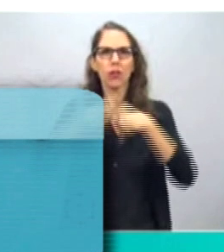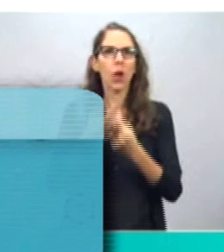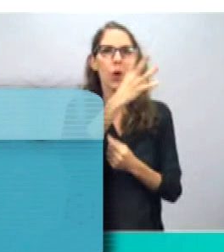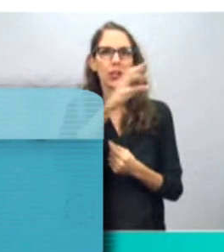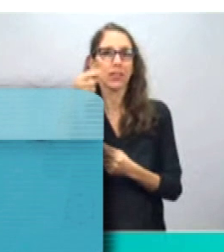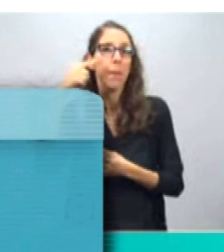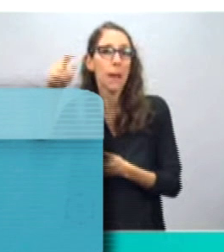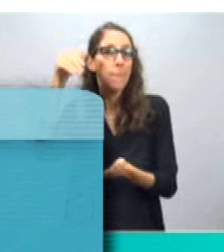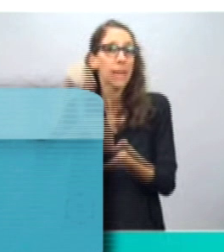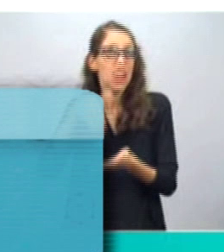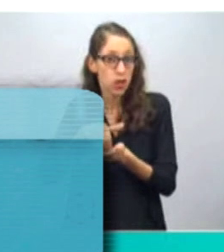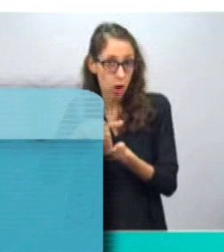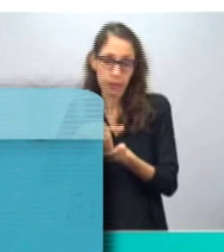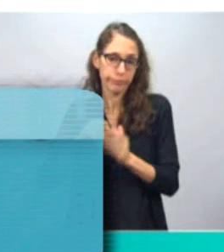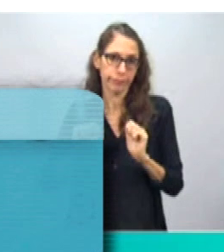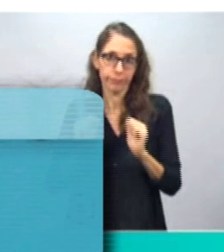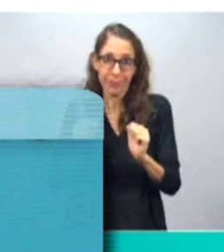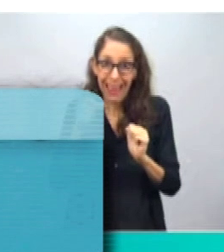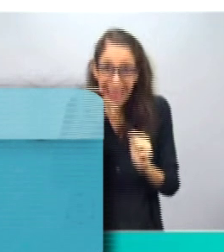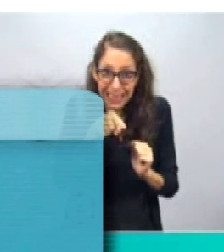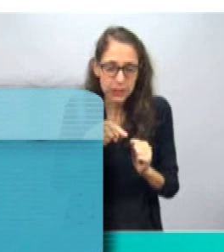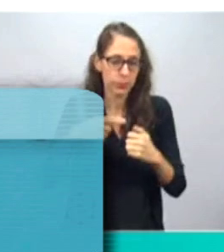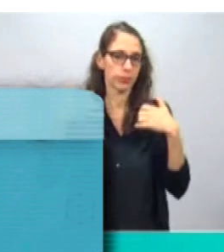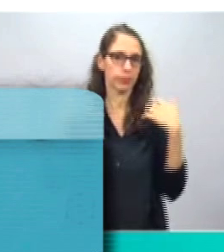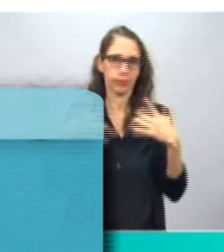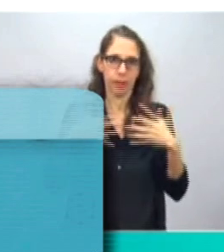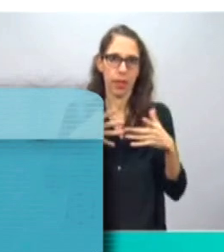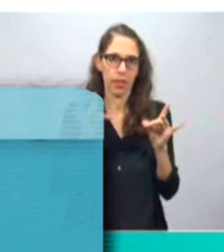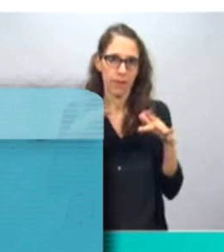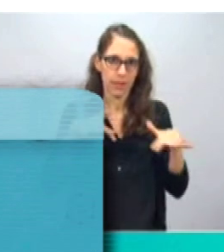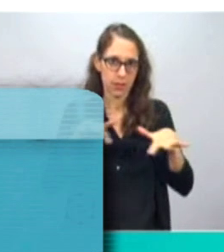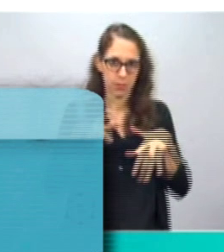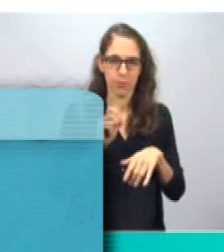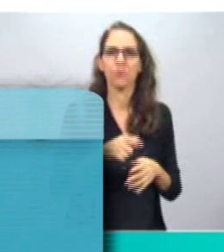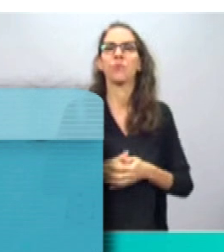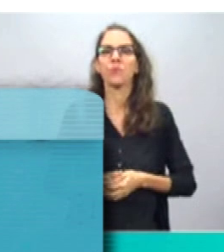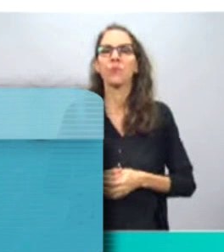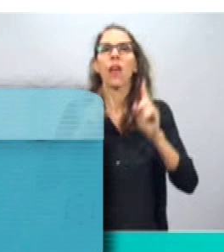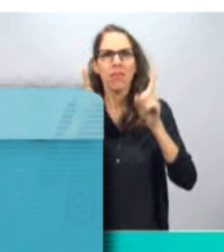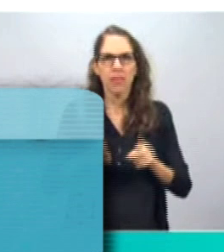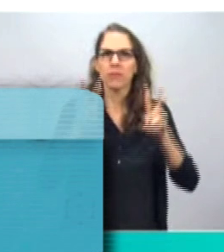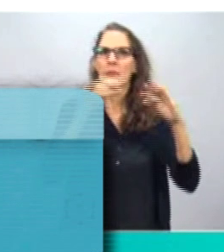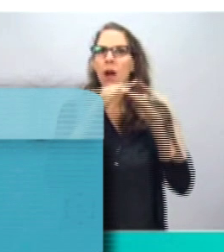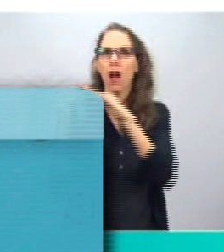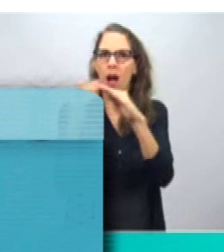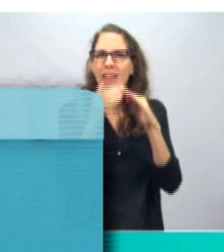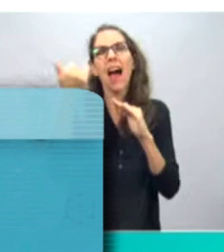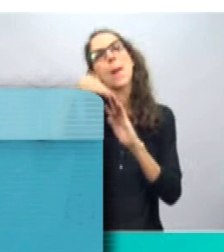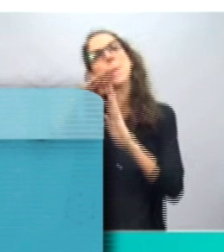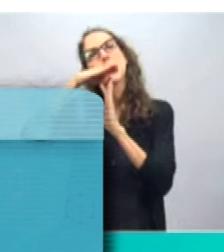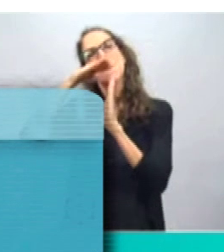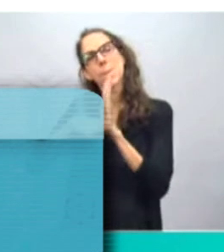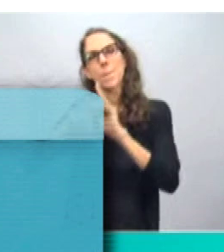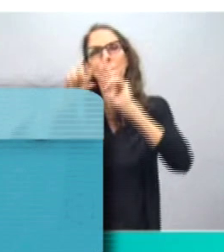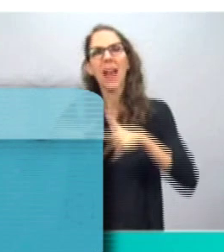pesos, el impacto que ha tenido eso en la provincia de Buenos Aires. Luego también en materia de vivienda, el programa Casa Propia y el